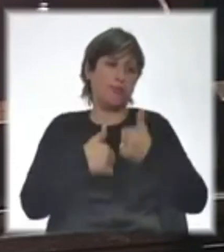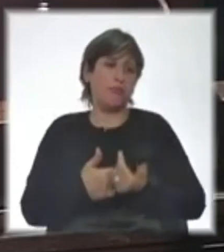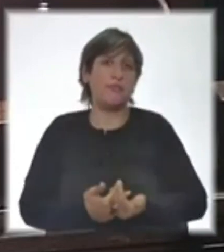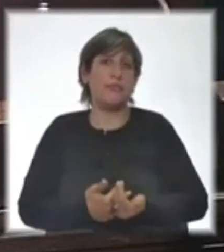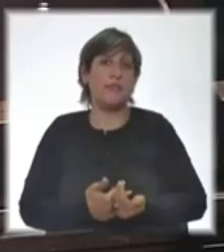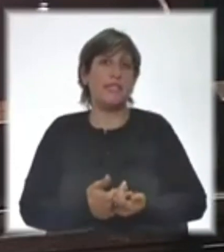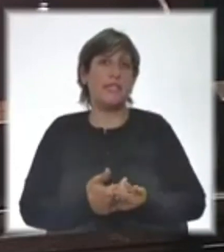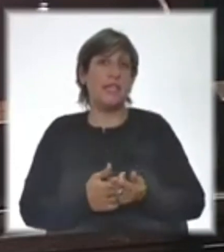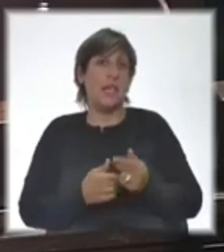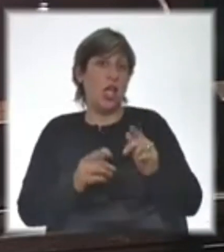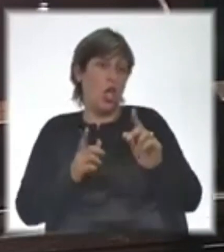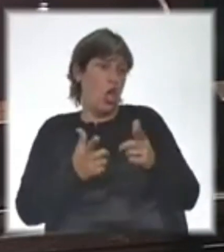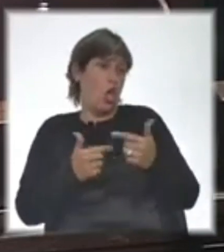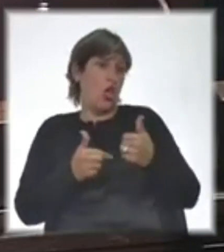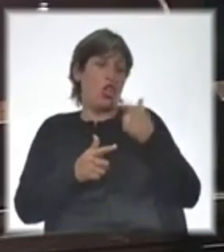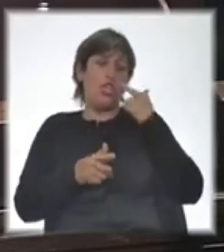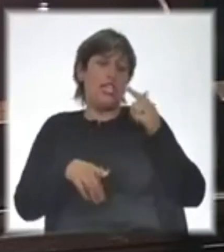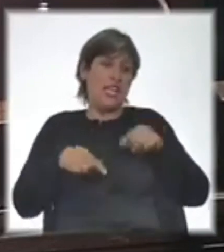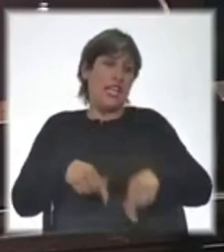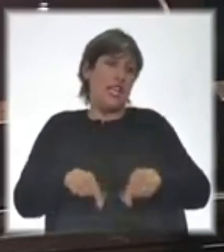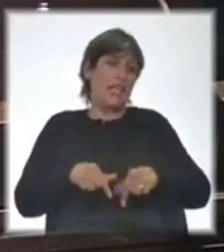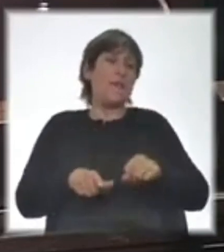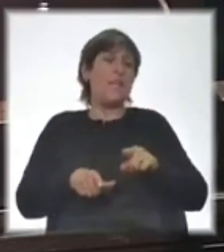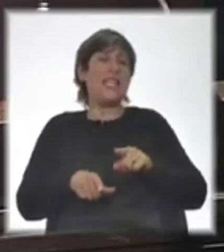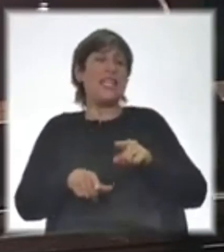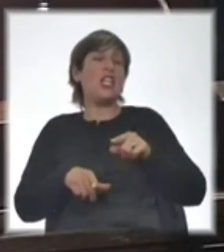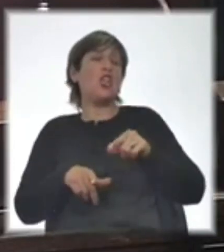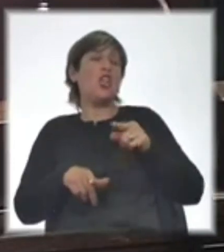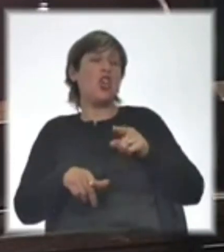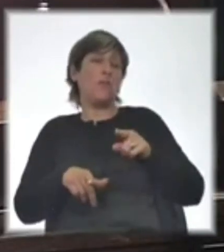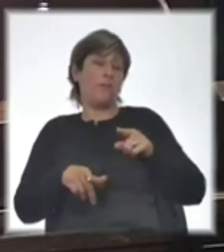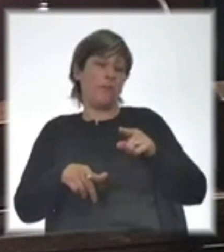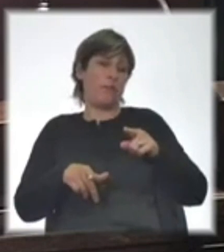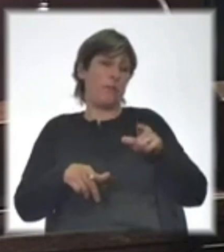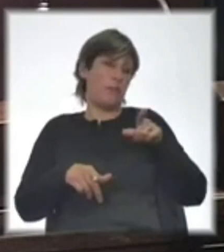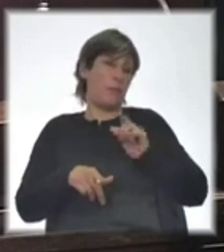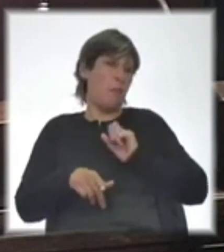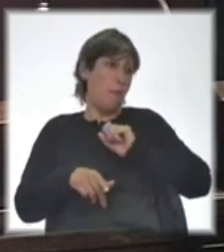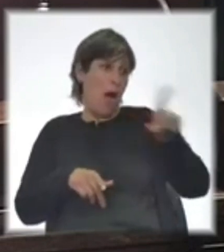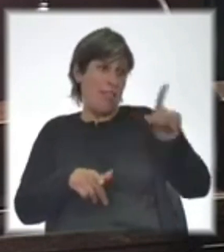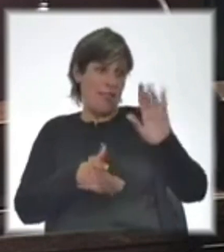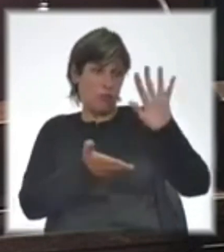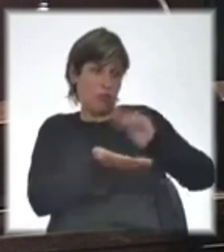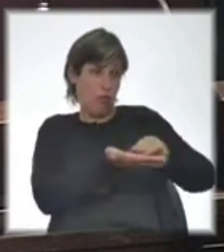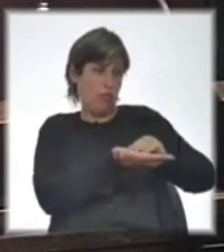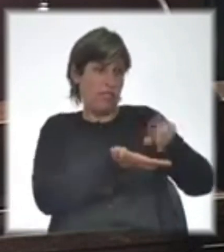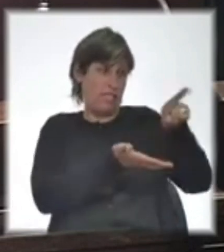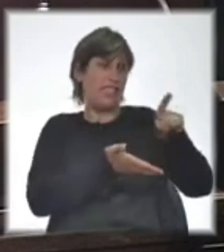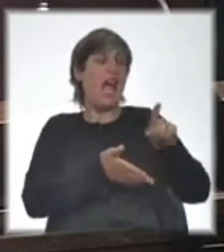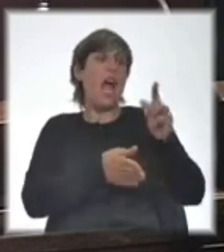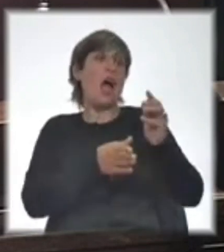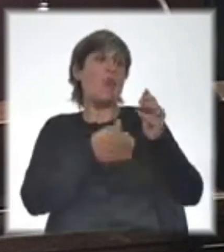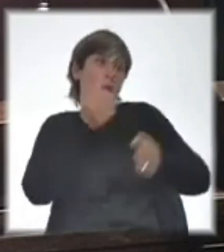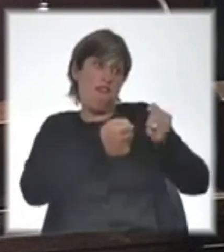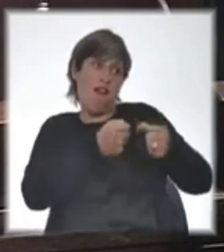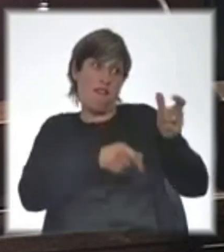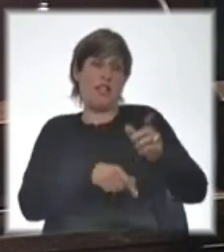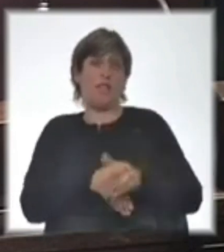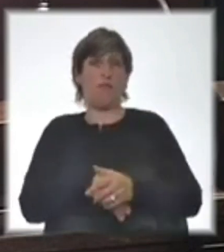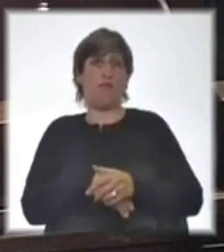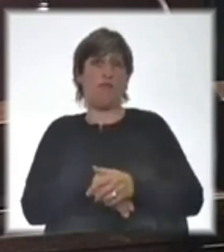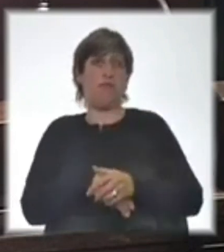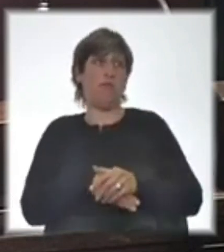No tiene precedentes que el ministro mande una oficina del ministerio a una fábrica, porque en última instancia es una fábrica.